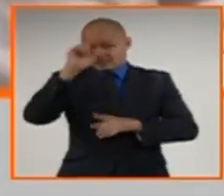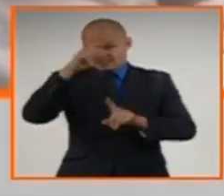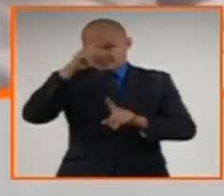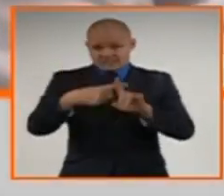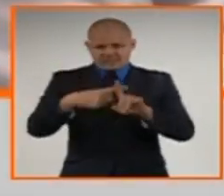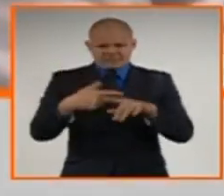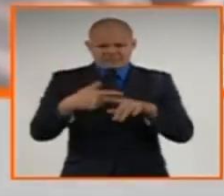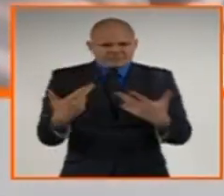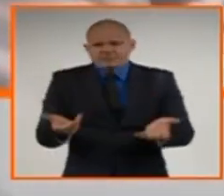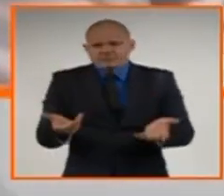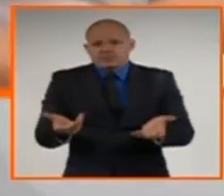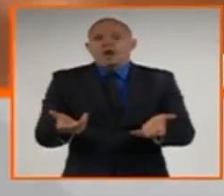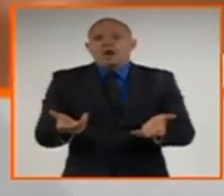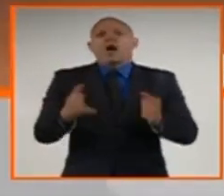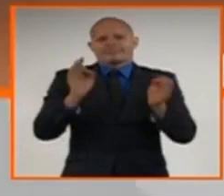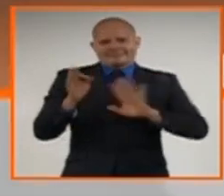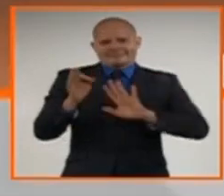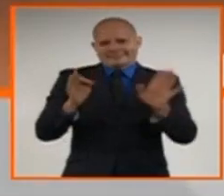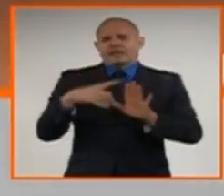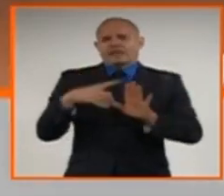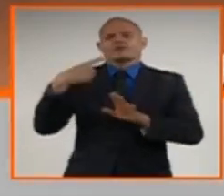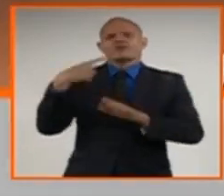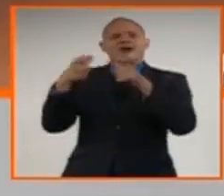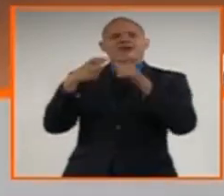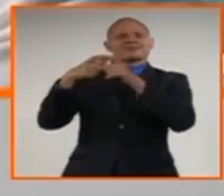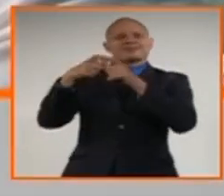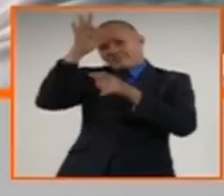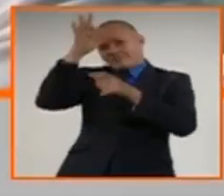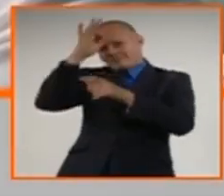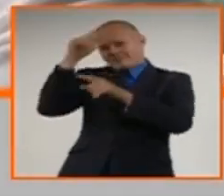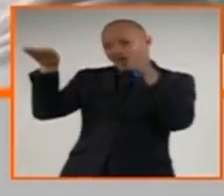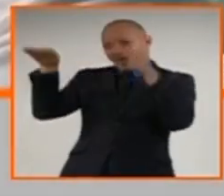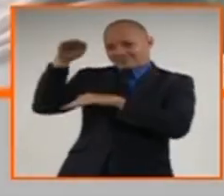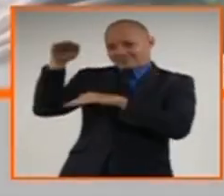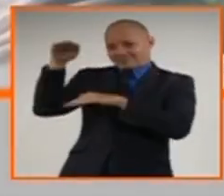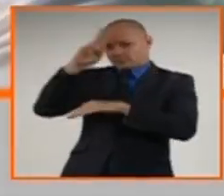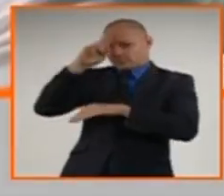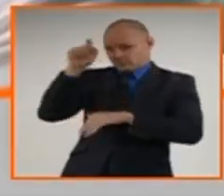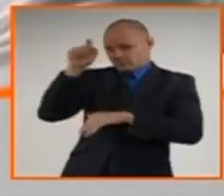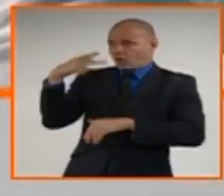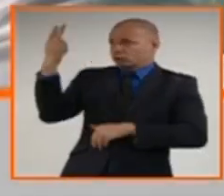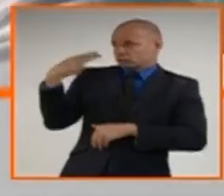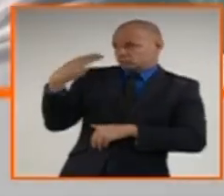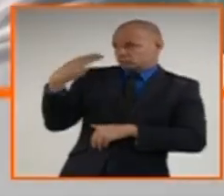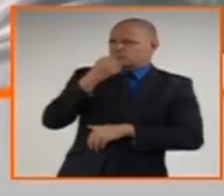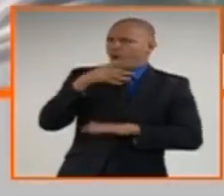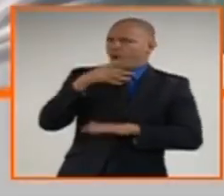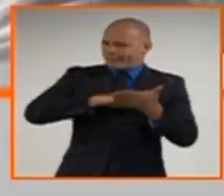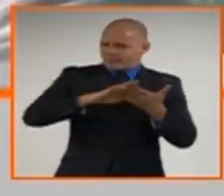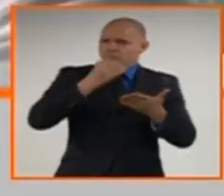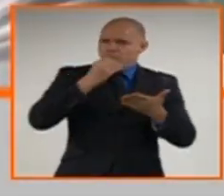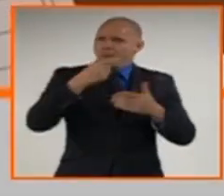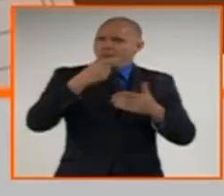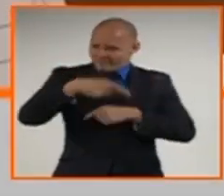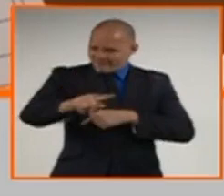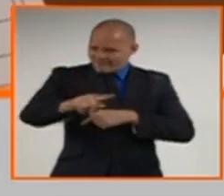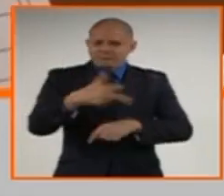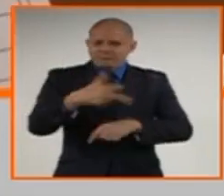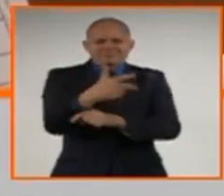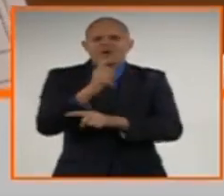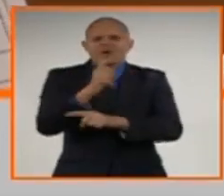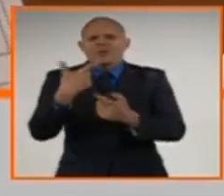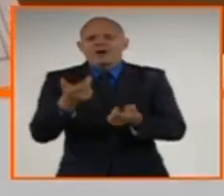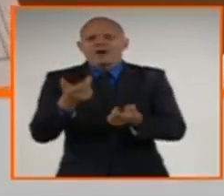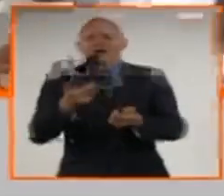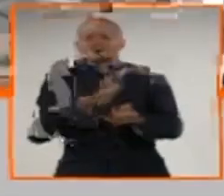septiembre recibimos el autorizo de uso de emergencia para, en este caso, la combinación de la vacuna Soberana 02 para ser